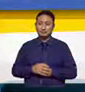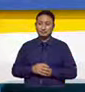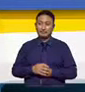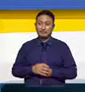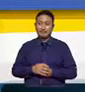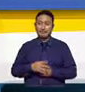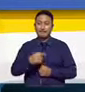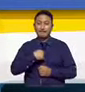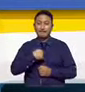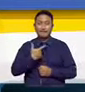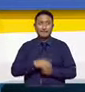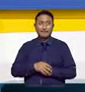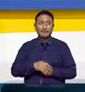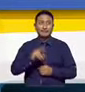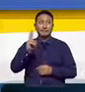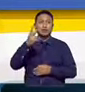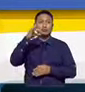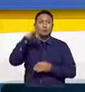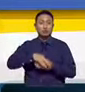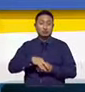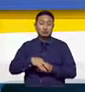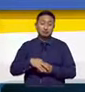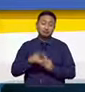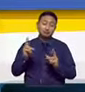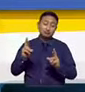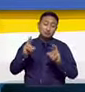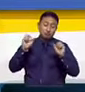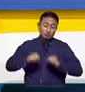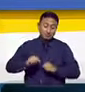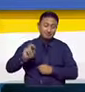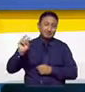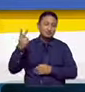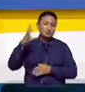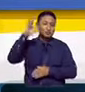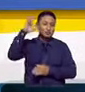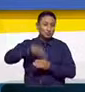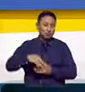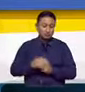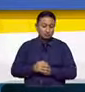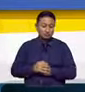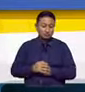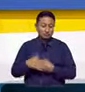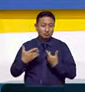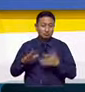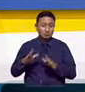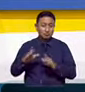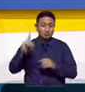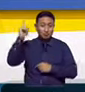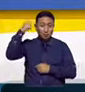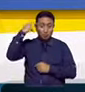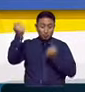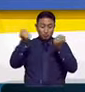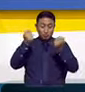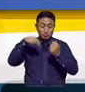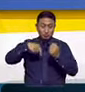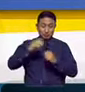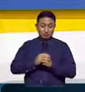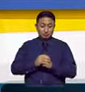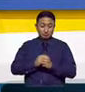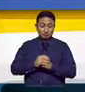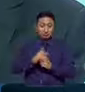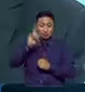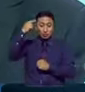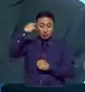que haya segunda vuelta. Espero que haya segunda vuelta, porque sería muy grave para la gobernabilidad del país que gobierne